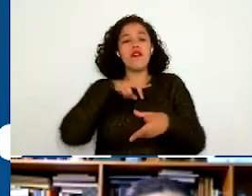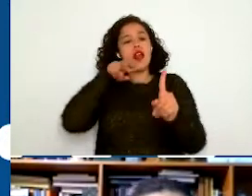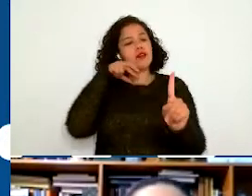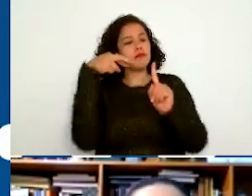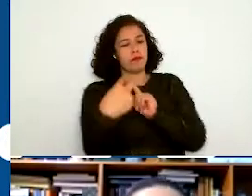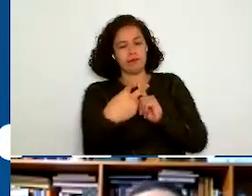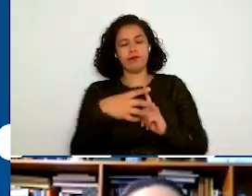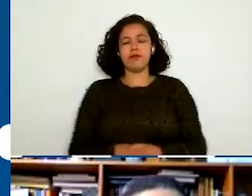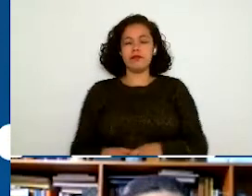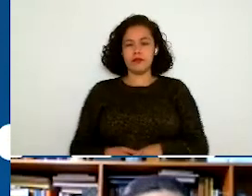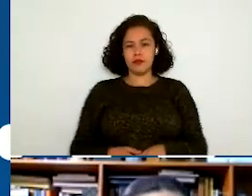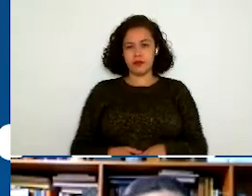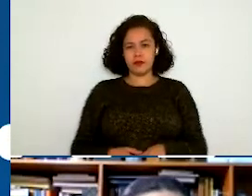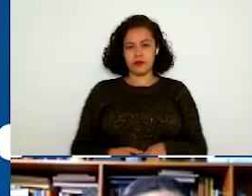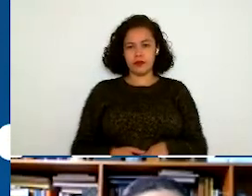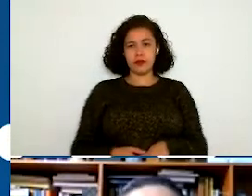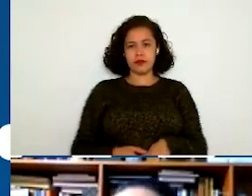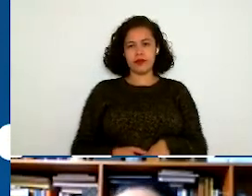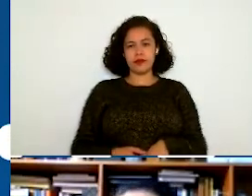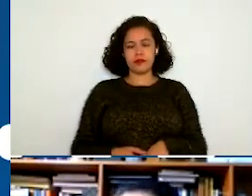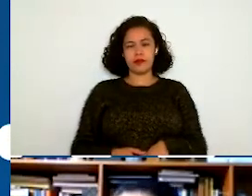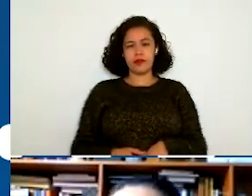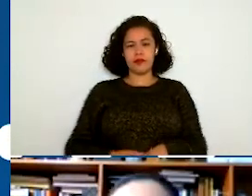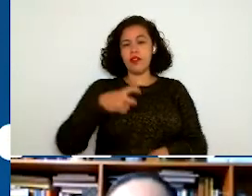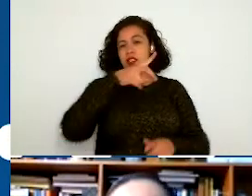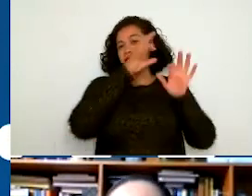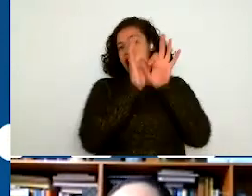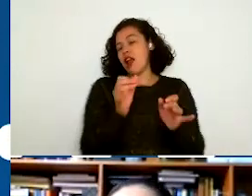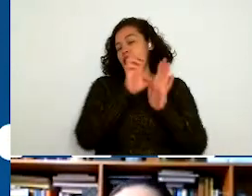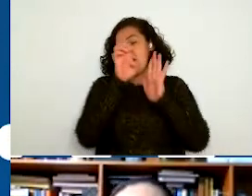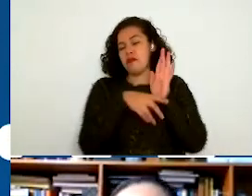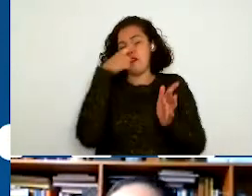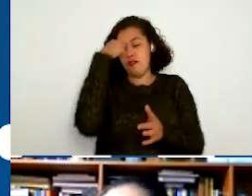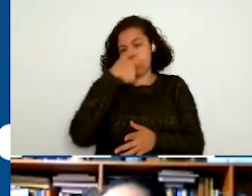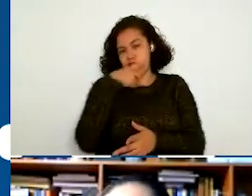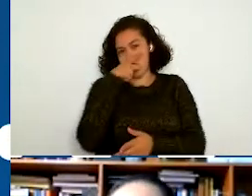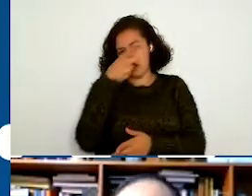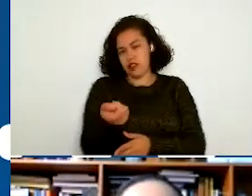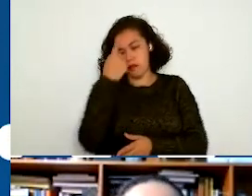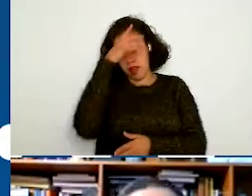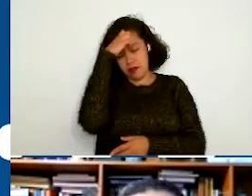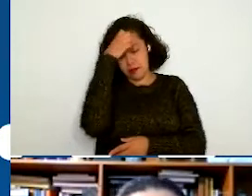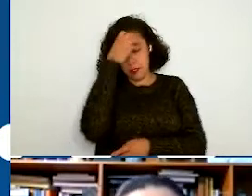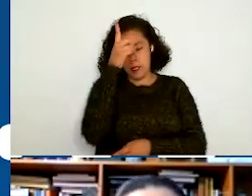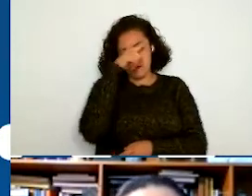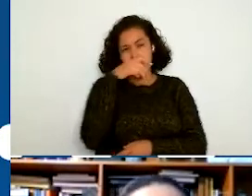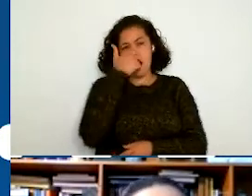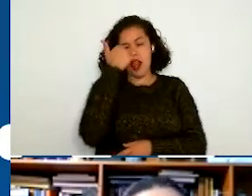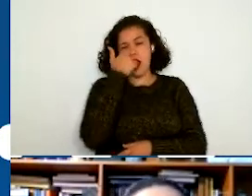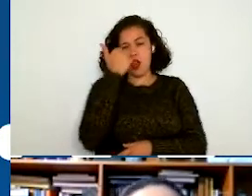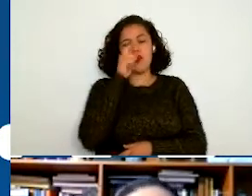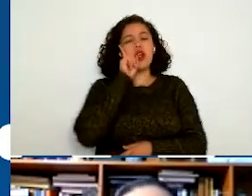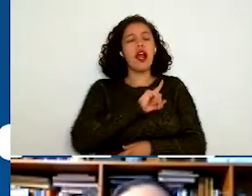¿no? Considerando esos elementos. Este es un ejemplo muy sencillito, se los comparto como esta experiencia con esta alumna, pero